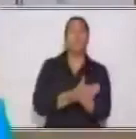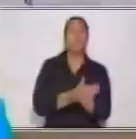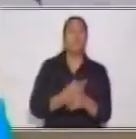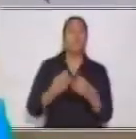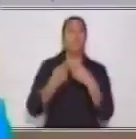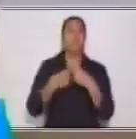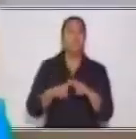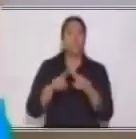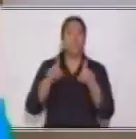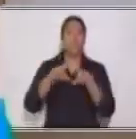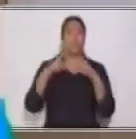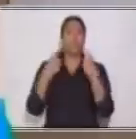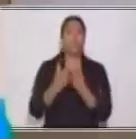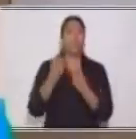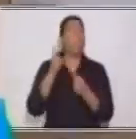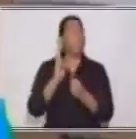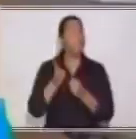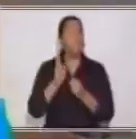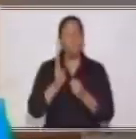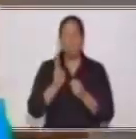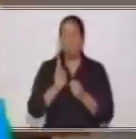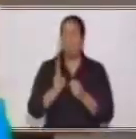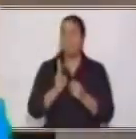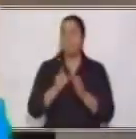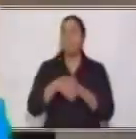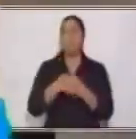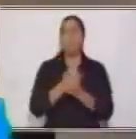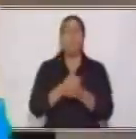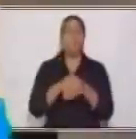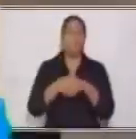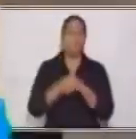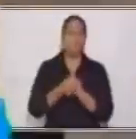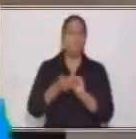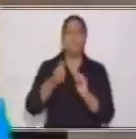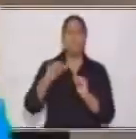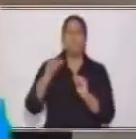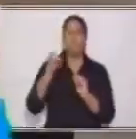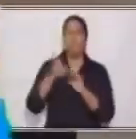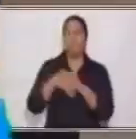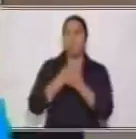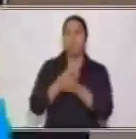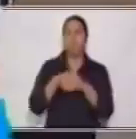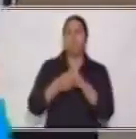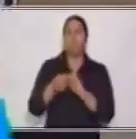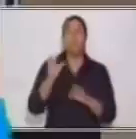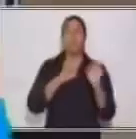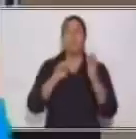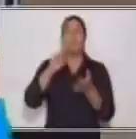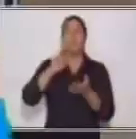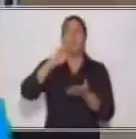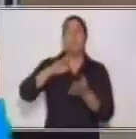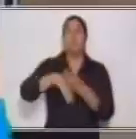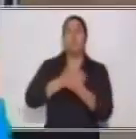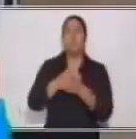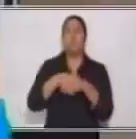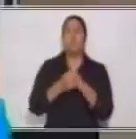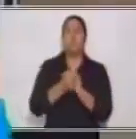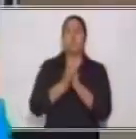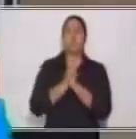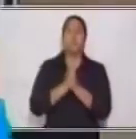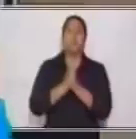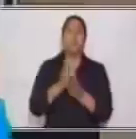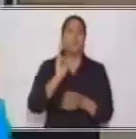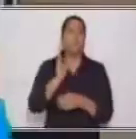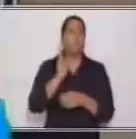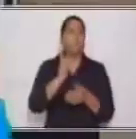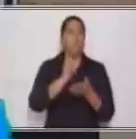clases, siempre debemos lavar nuestras manos con agua y jabón o utilizar gel. Por favor, mantengamos siempre limpias